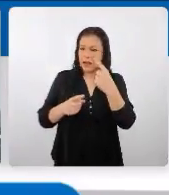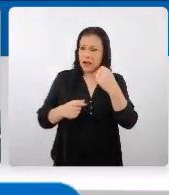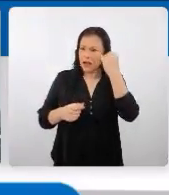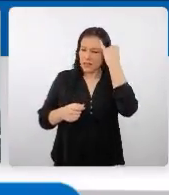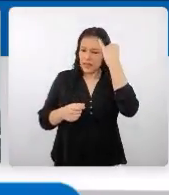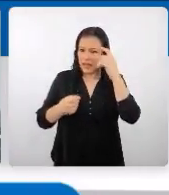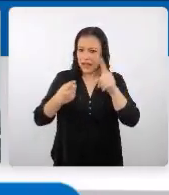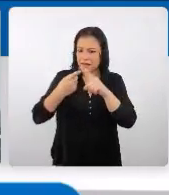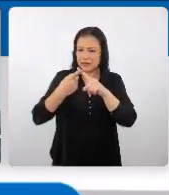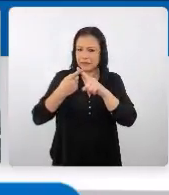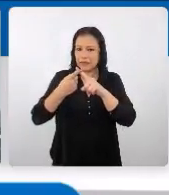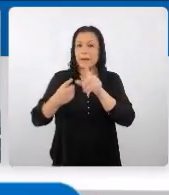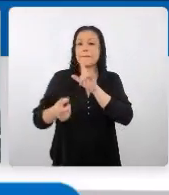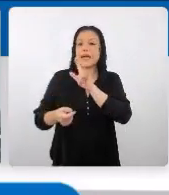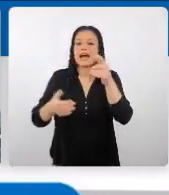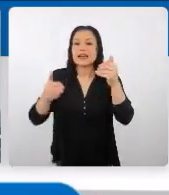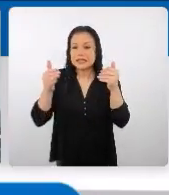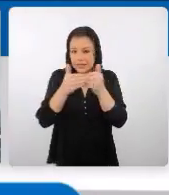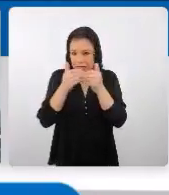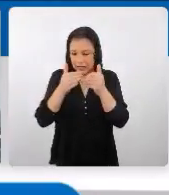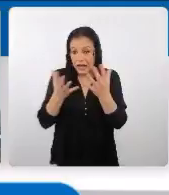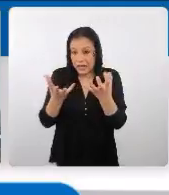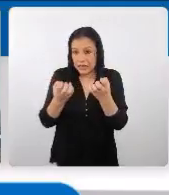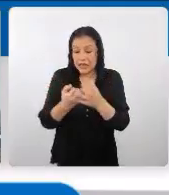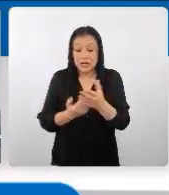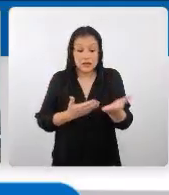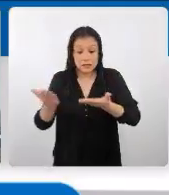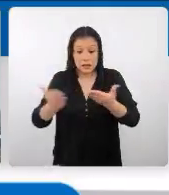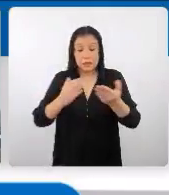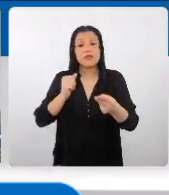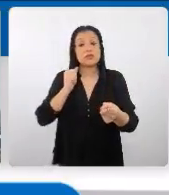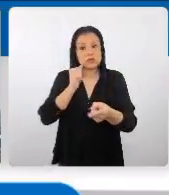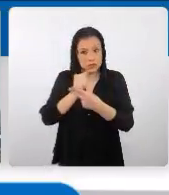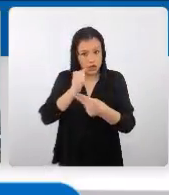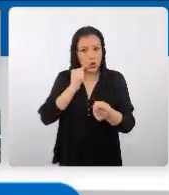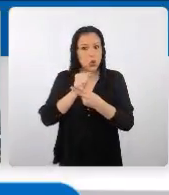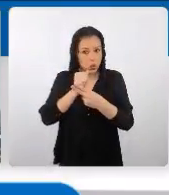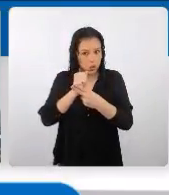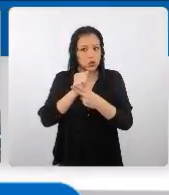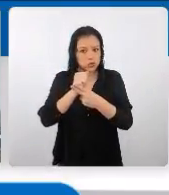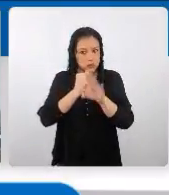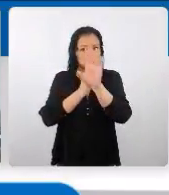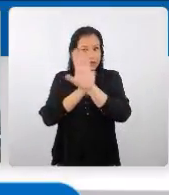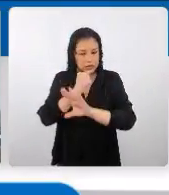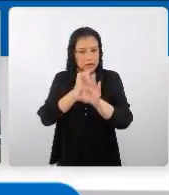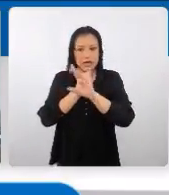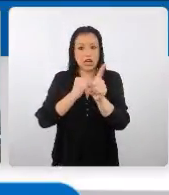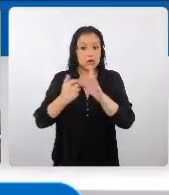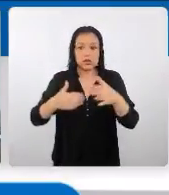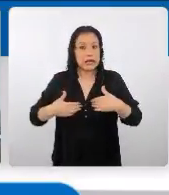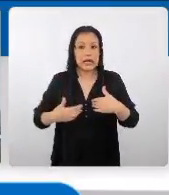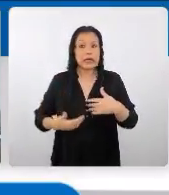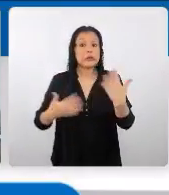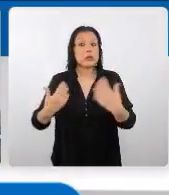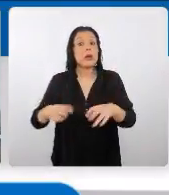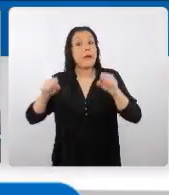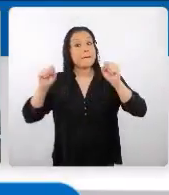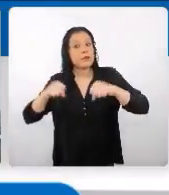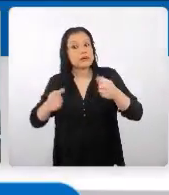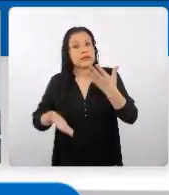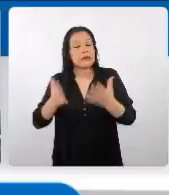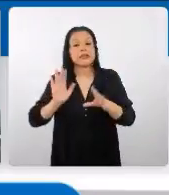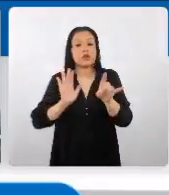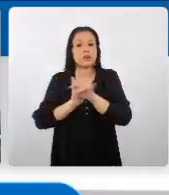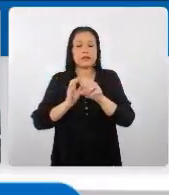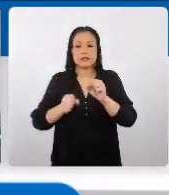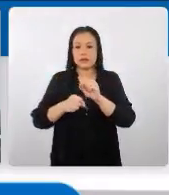y prefiere obviamente servicios bioseguros que le garanticen el menor riesgo. También valora los